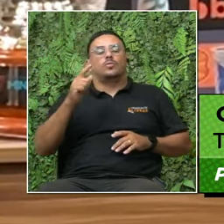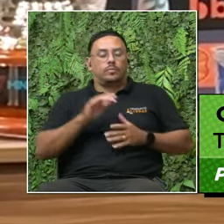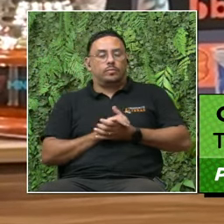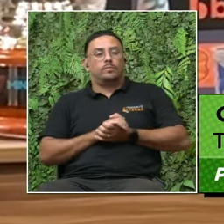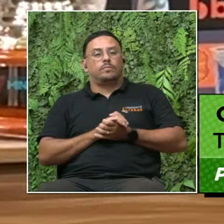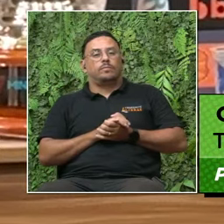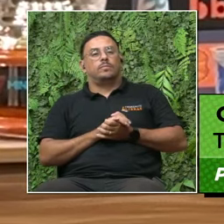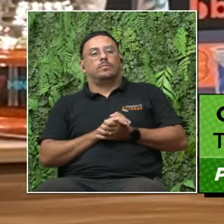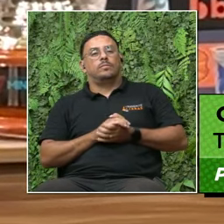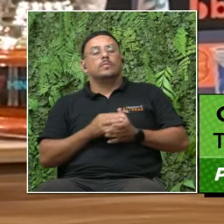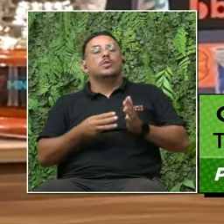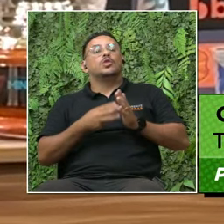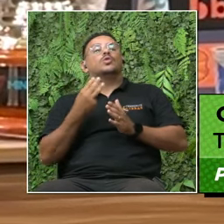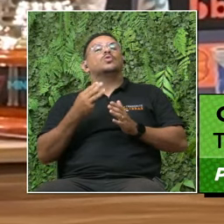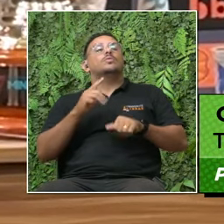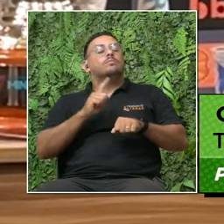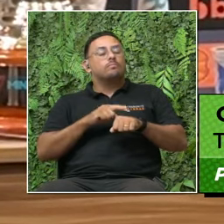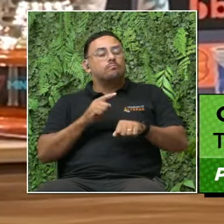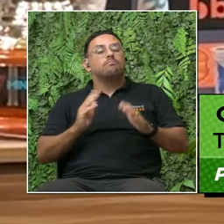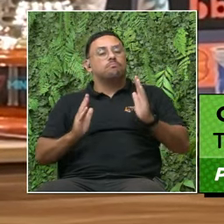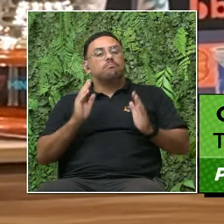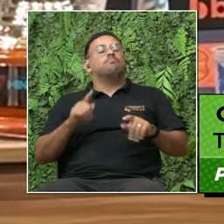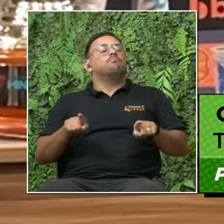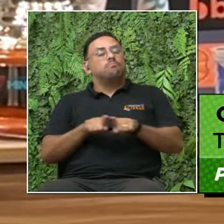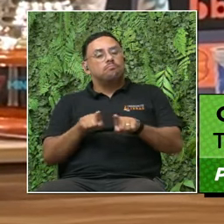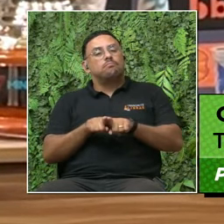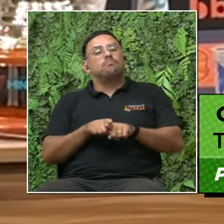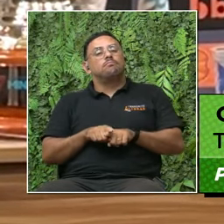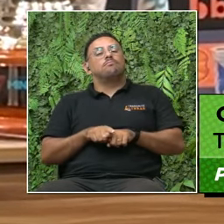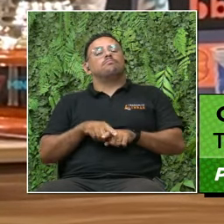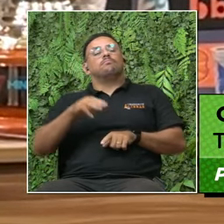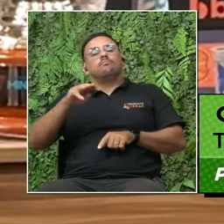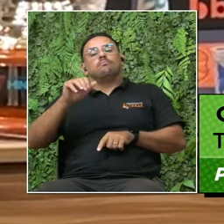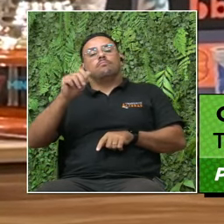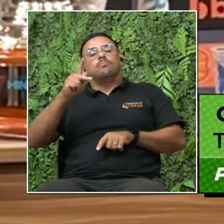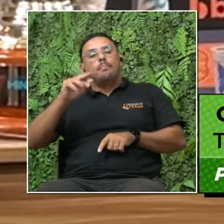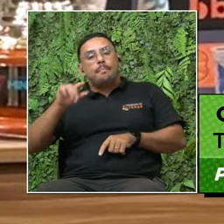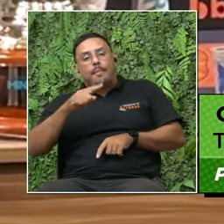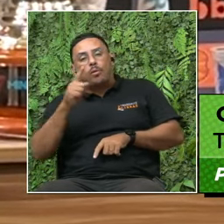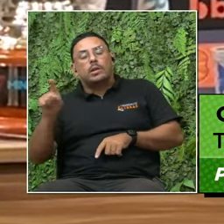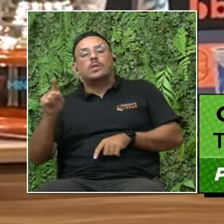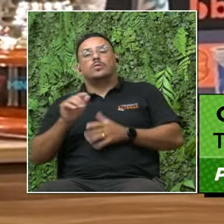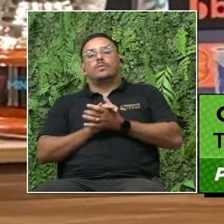hacerlo ual con 0 mano Paul